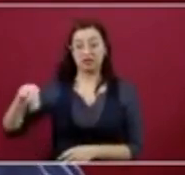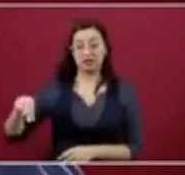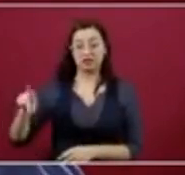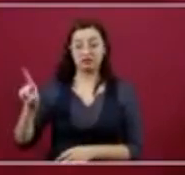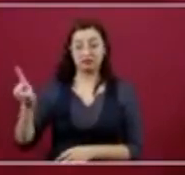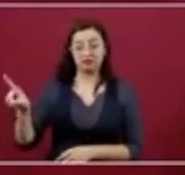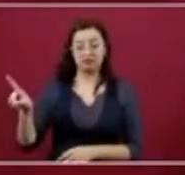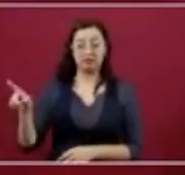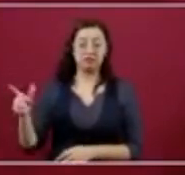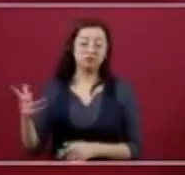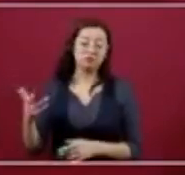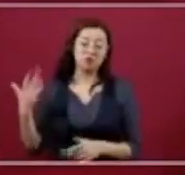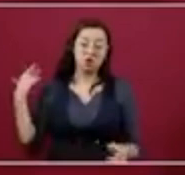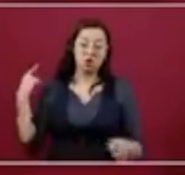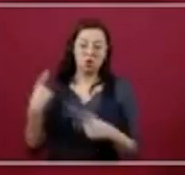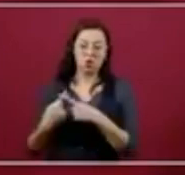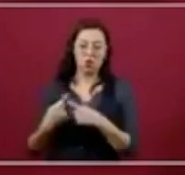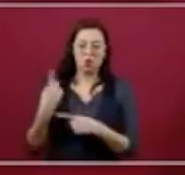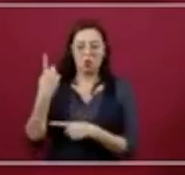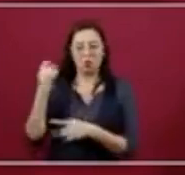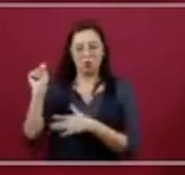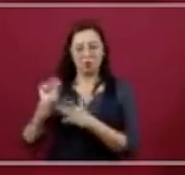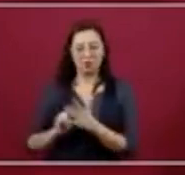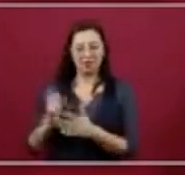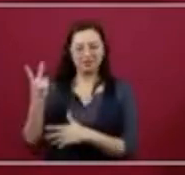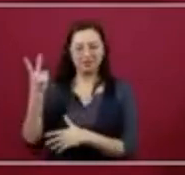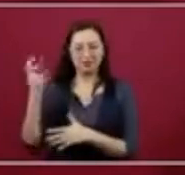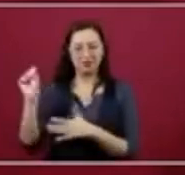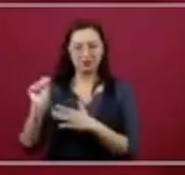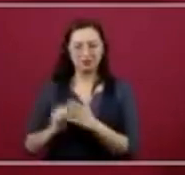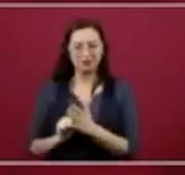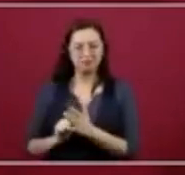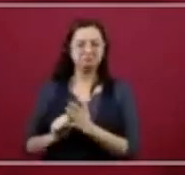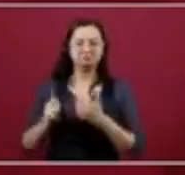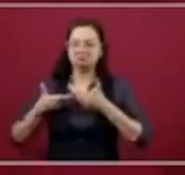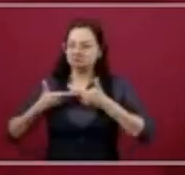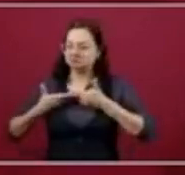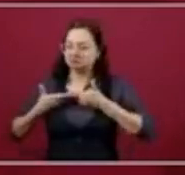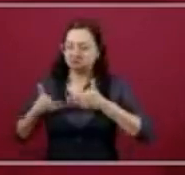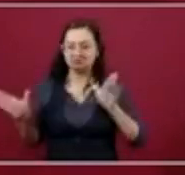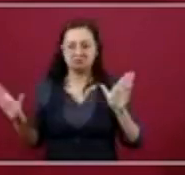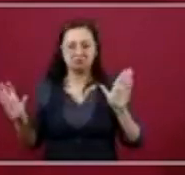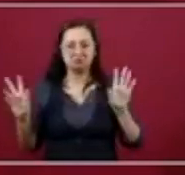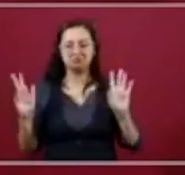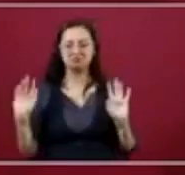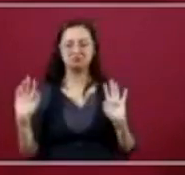tiene un mes o dos meses que nosotros estamos recibiendo